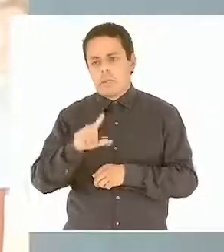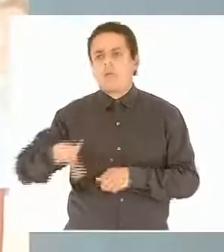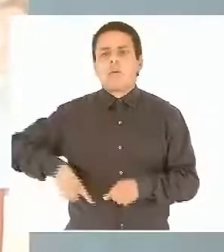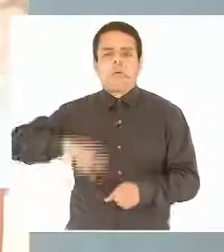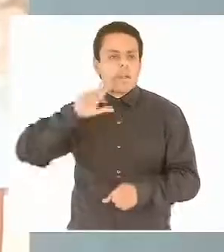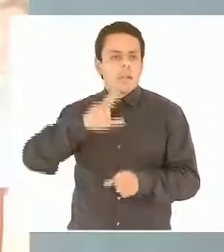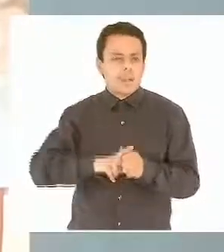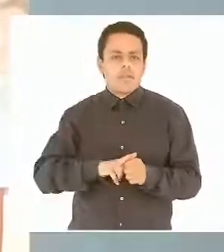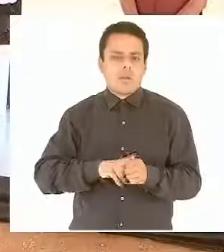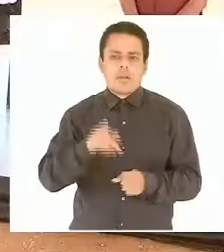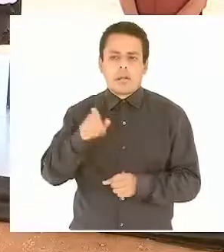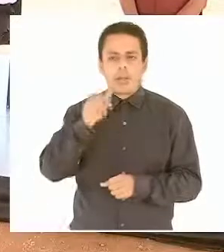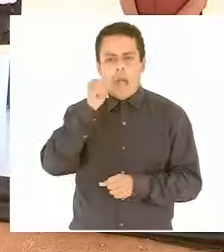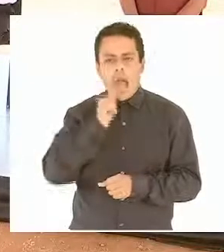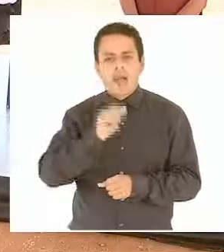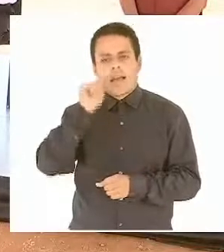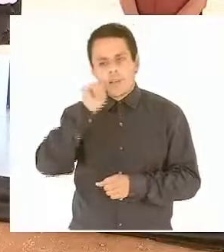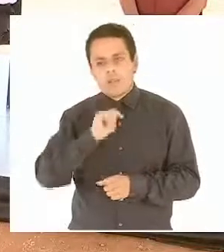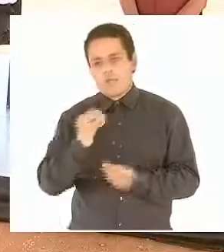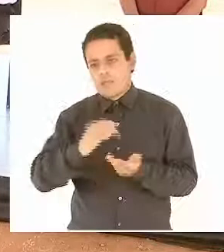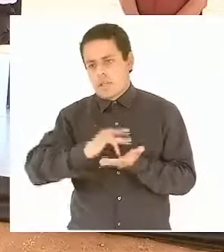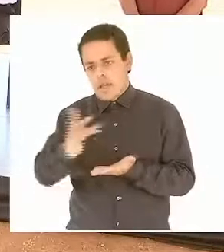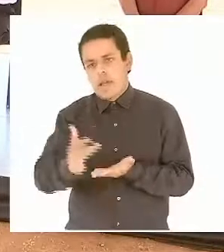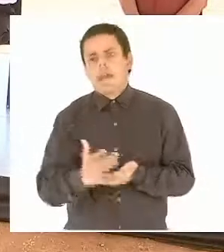gobernador de Zacatecas, Alejandro Tello,